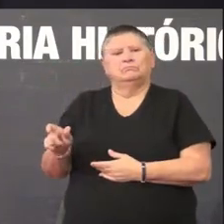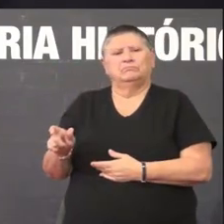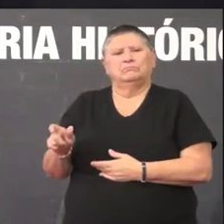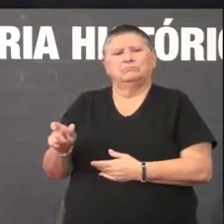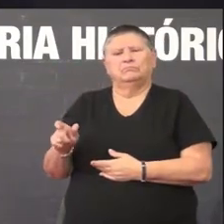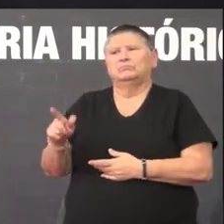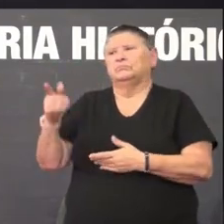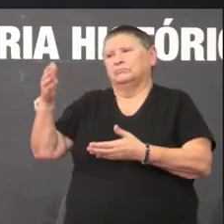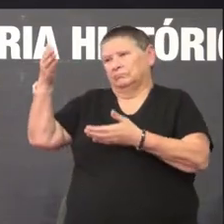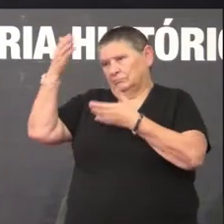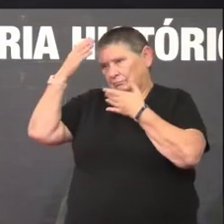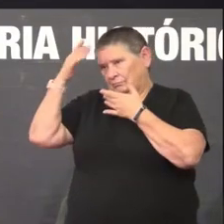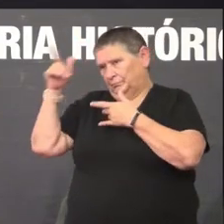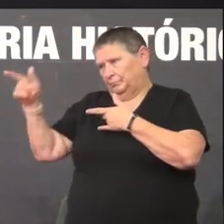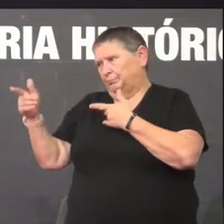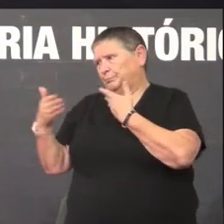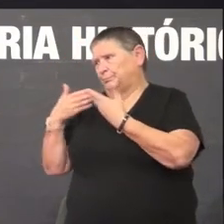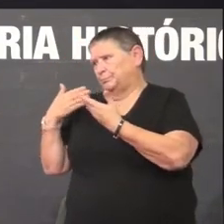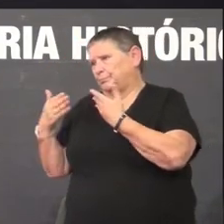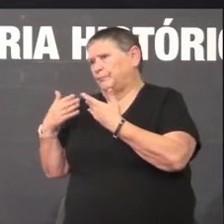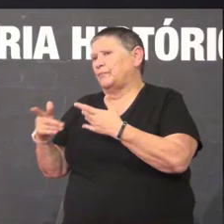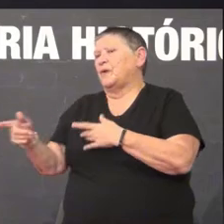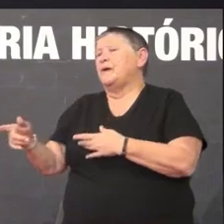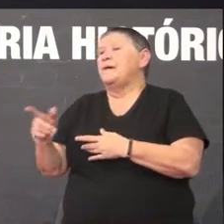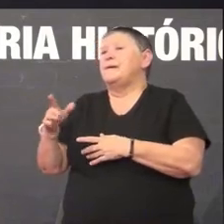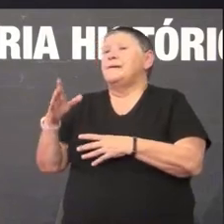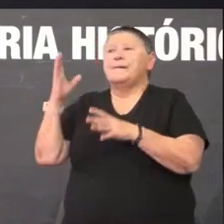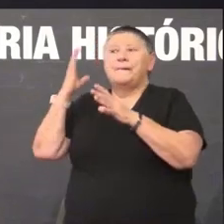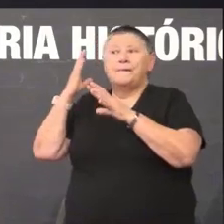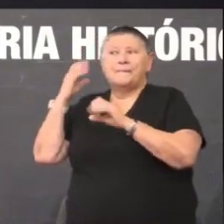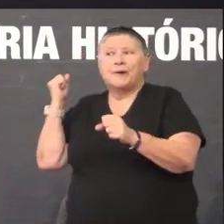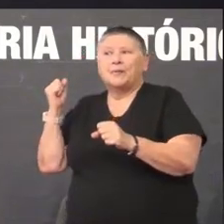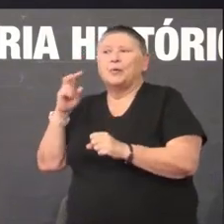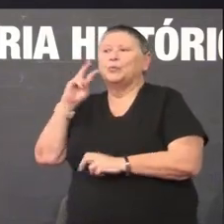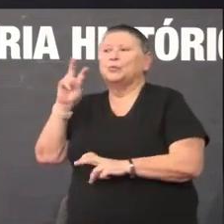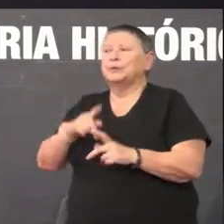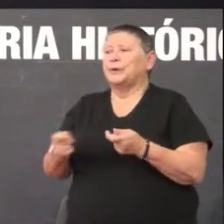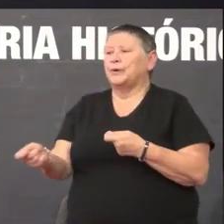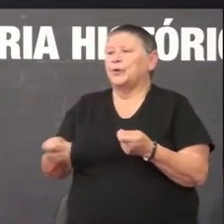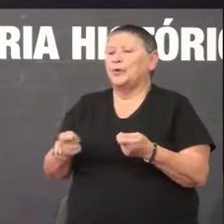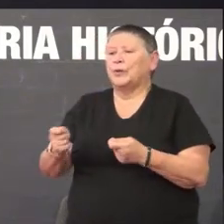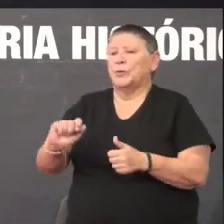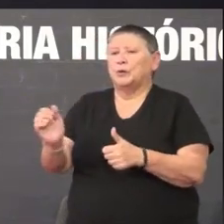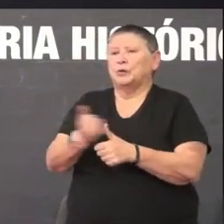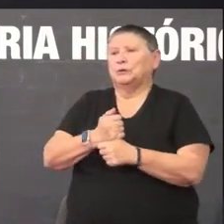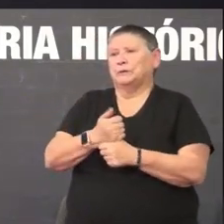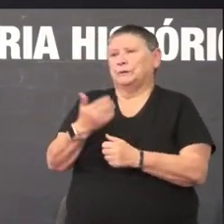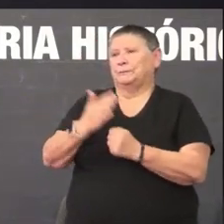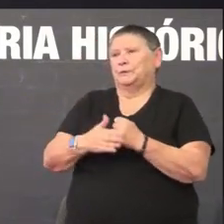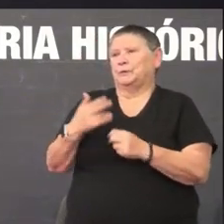el embajador hable, que empiecen a hacer una negociación para conseguir petróleo para España.